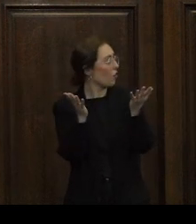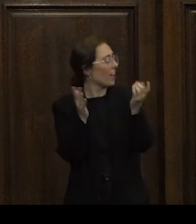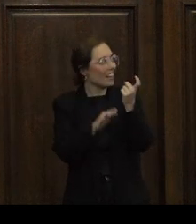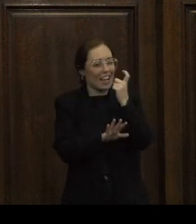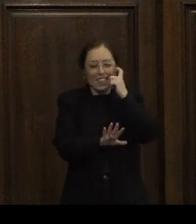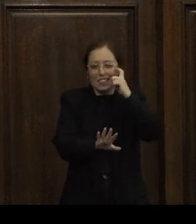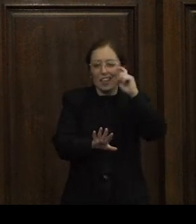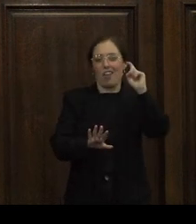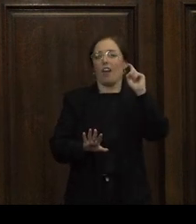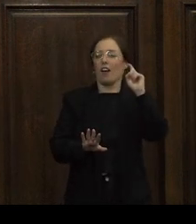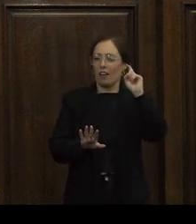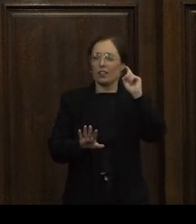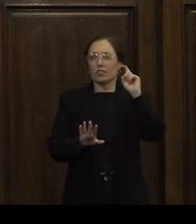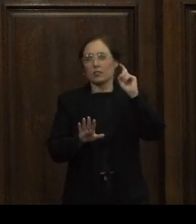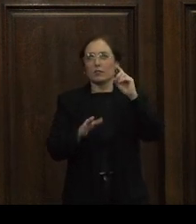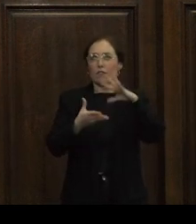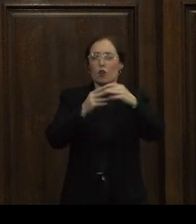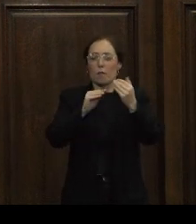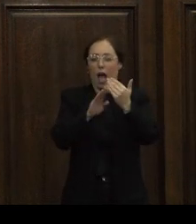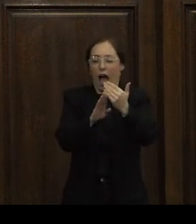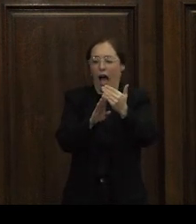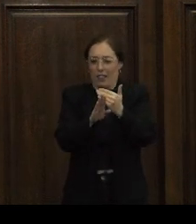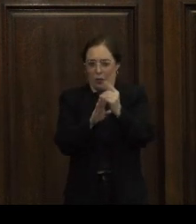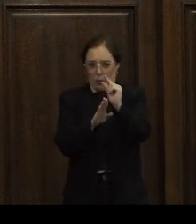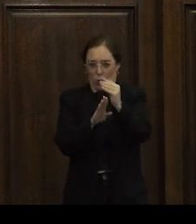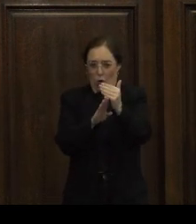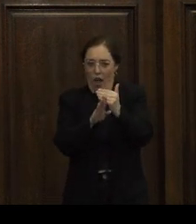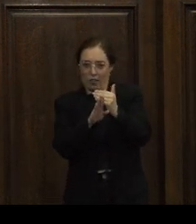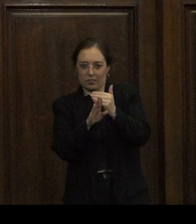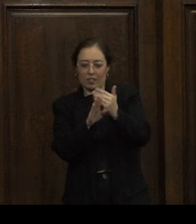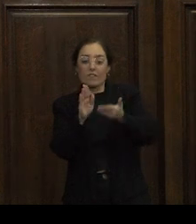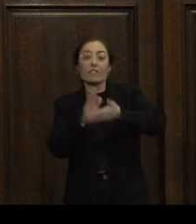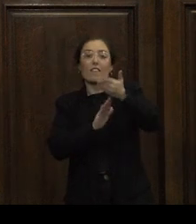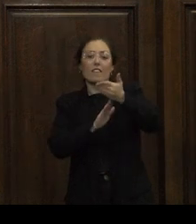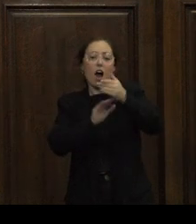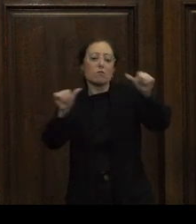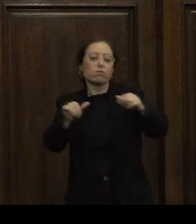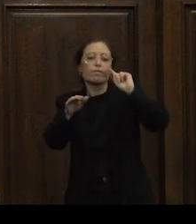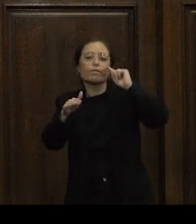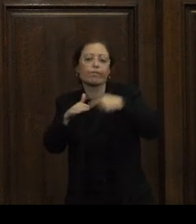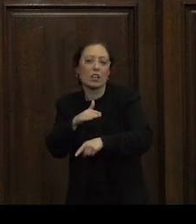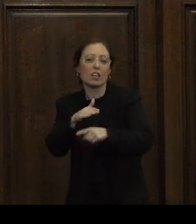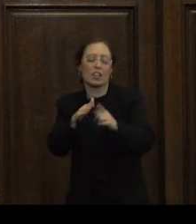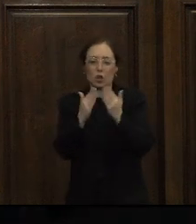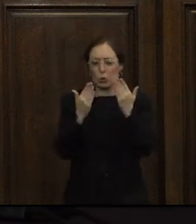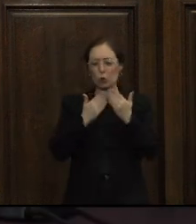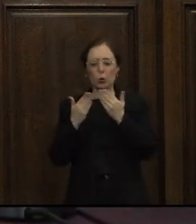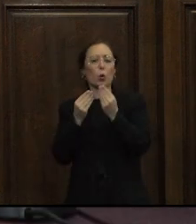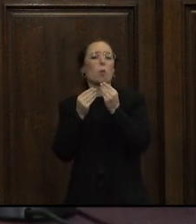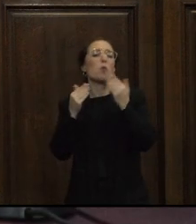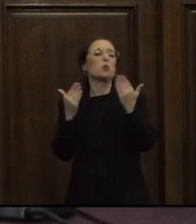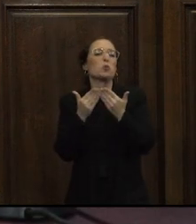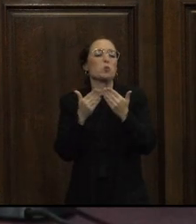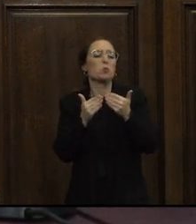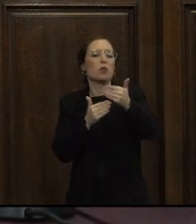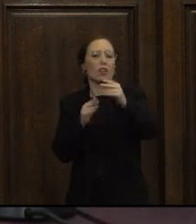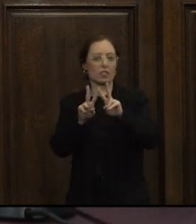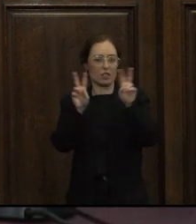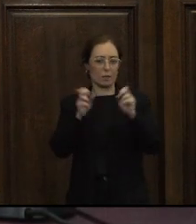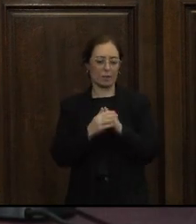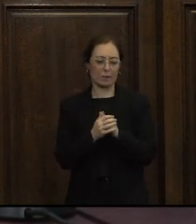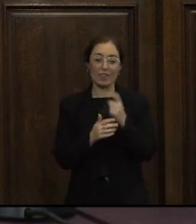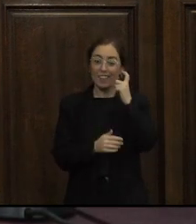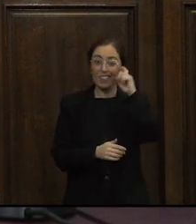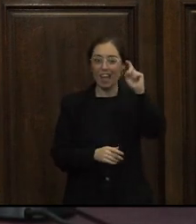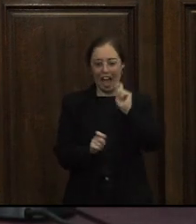premisa, ¿no? De lo que voy a tratar, o sea, de la manera en que estudio estas cuestiones. Porque la idea es que